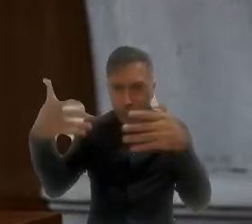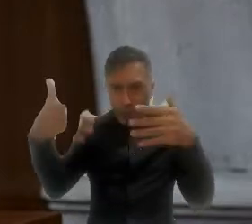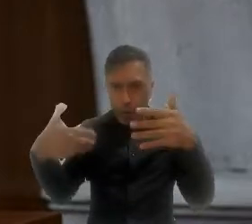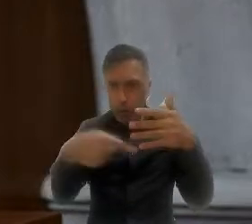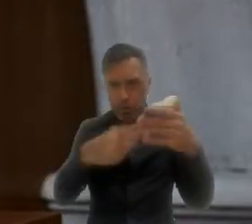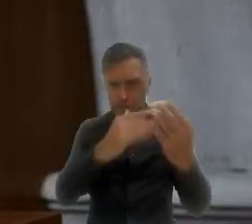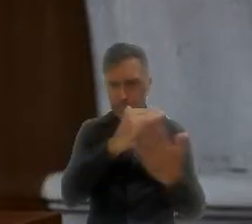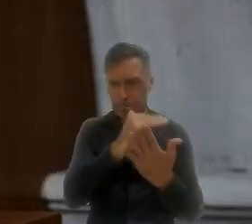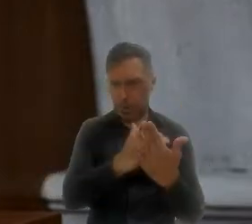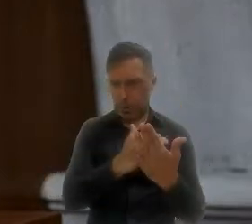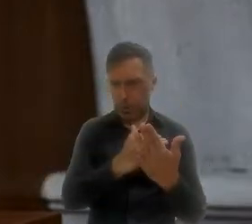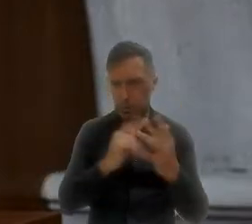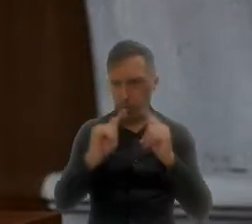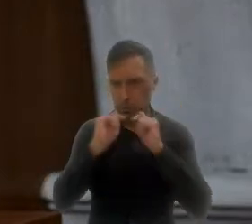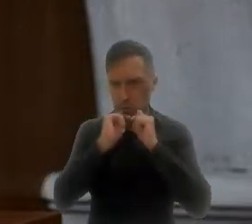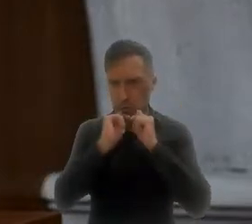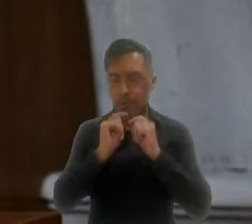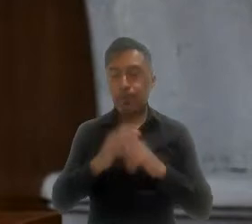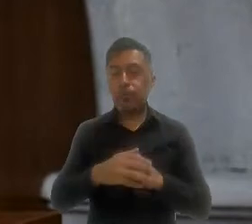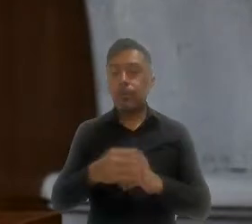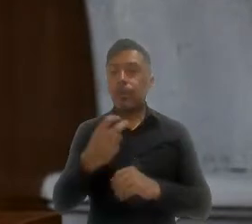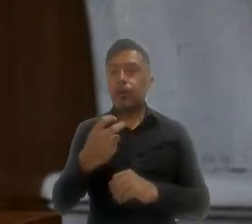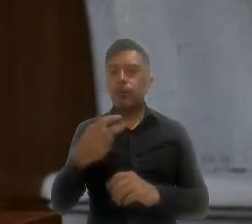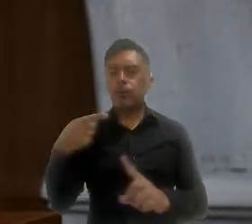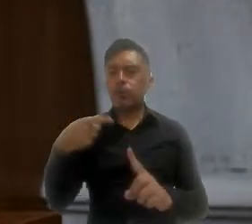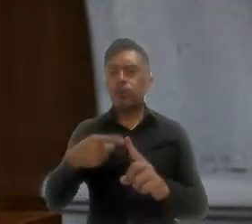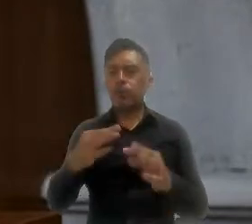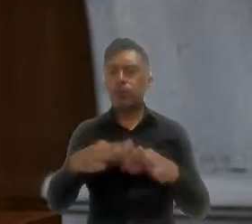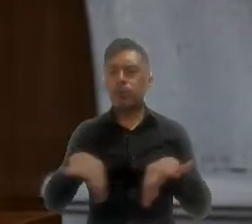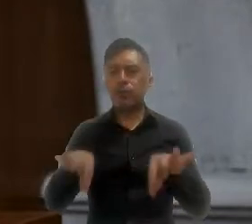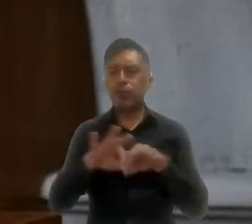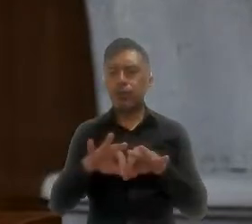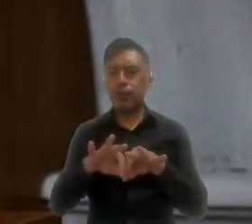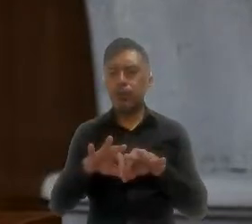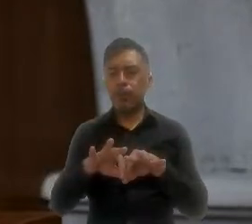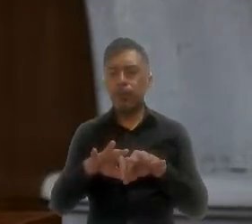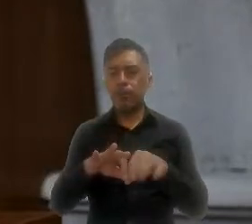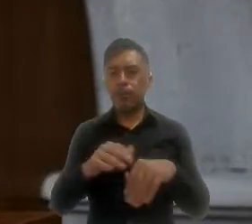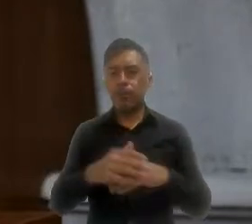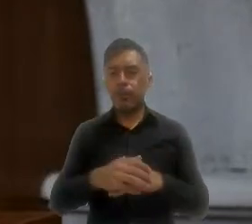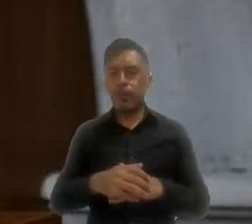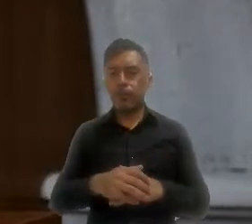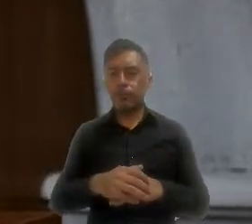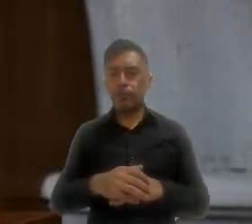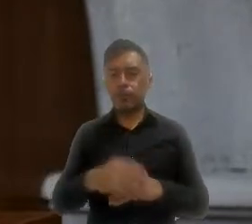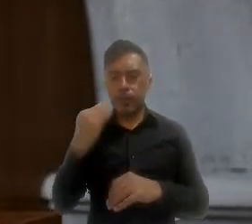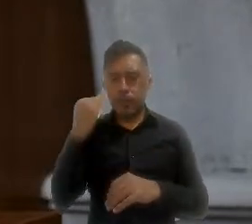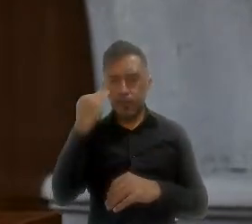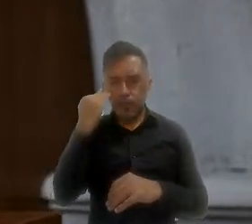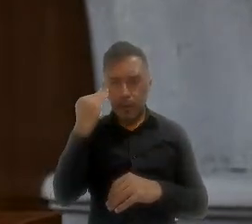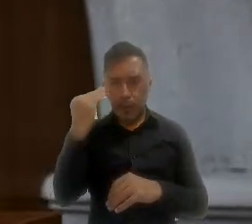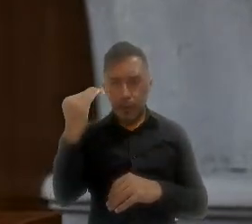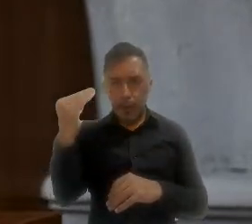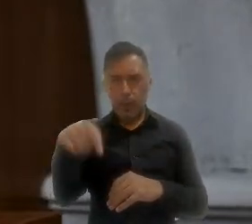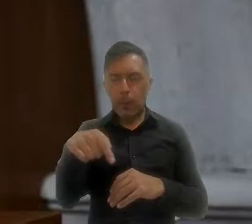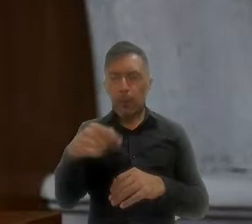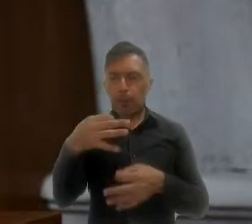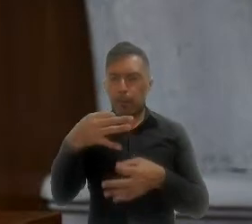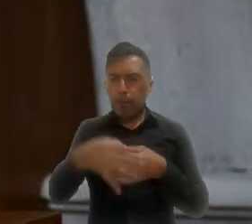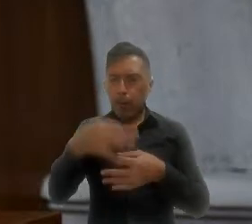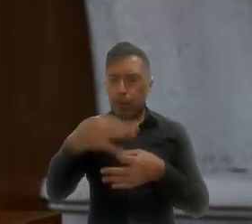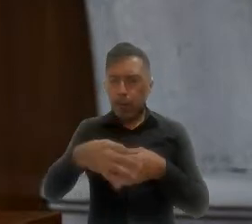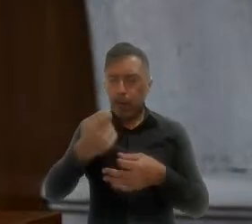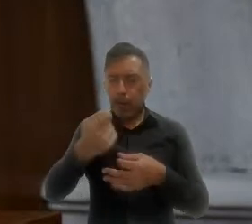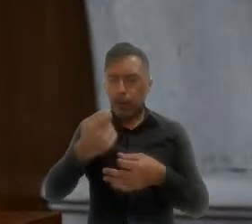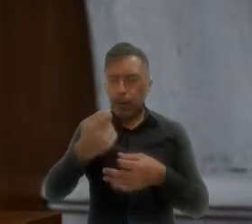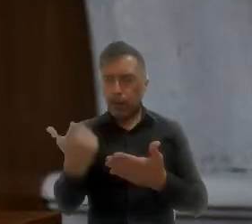relevancia la relativa a la periodicidad o regularidad del pago,